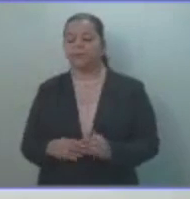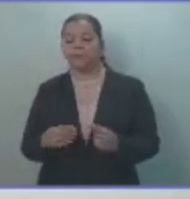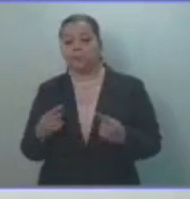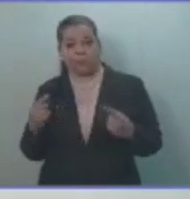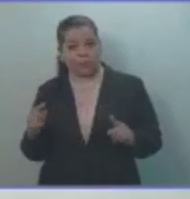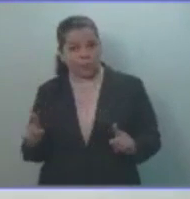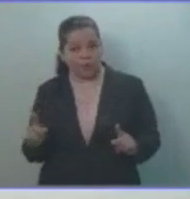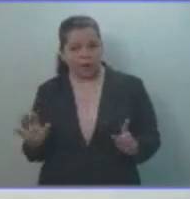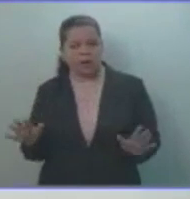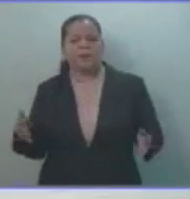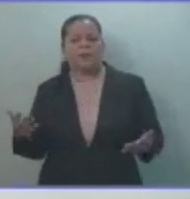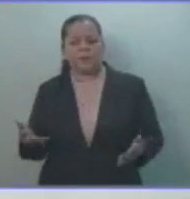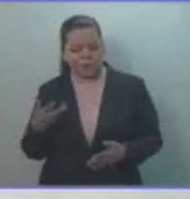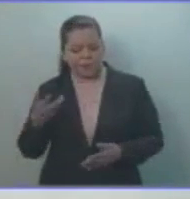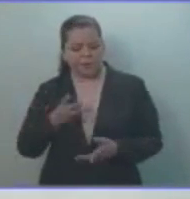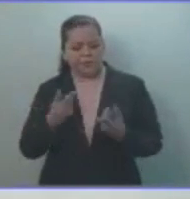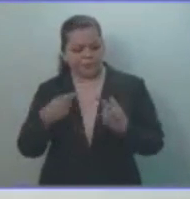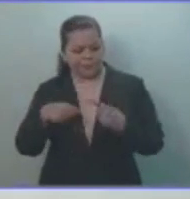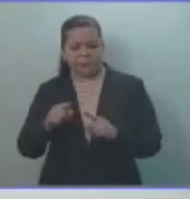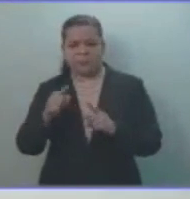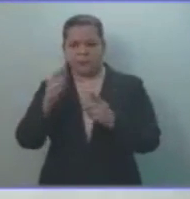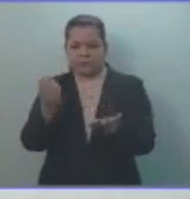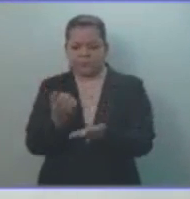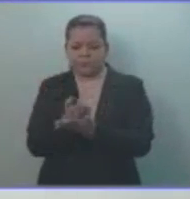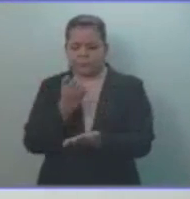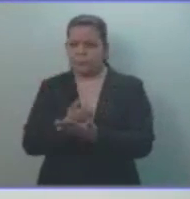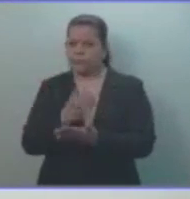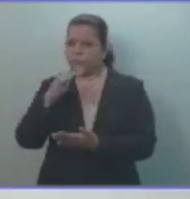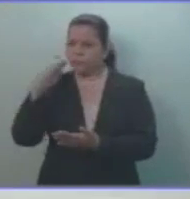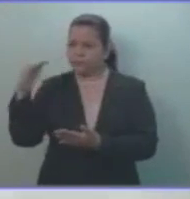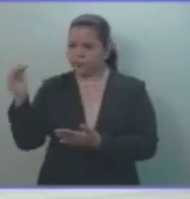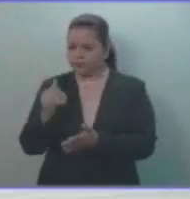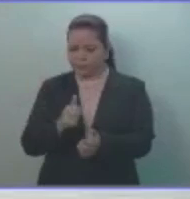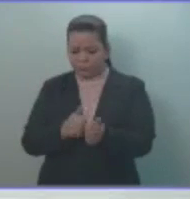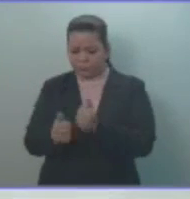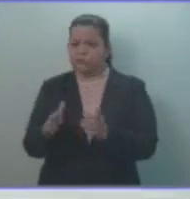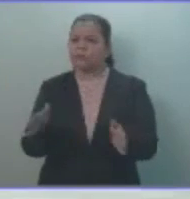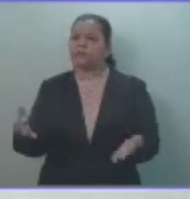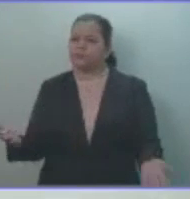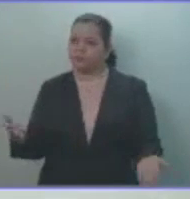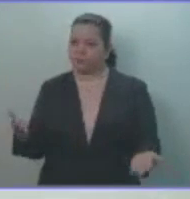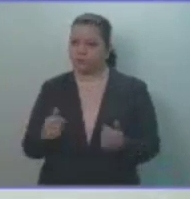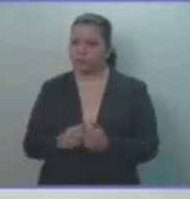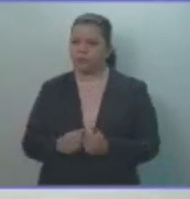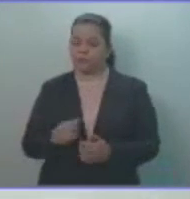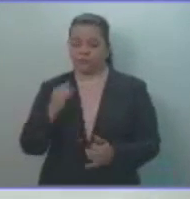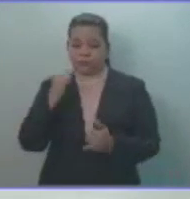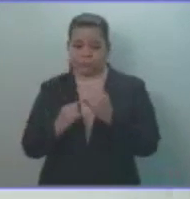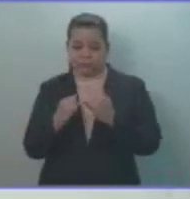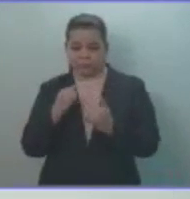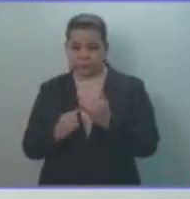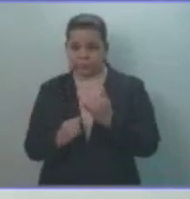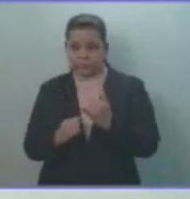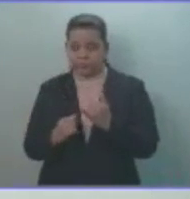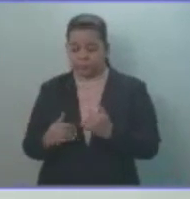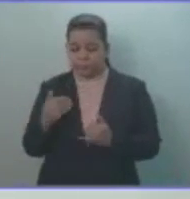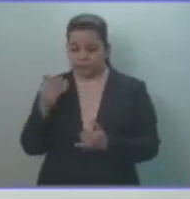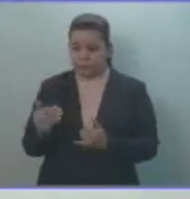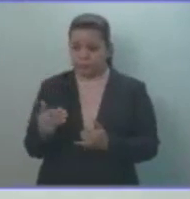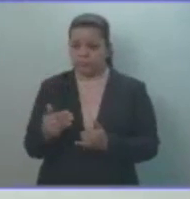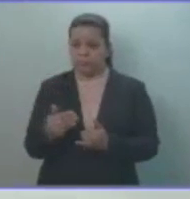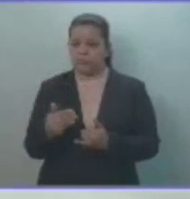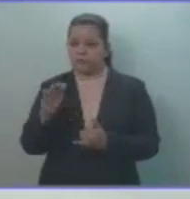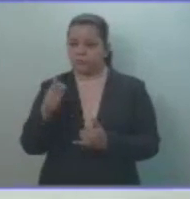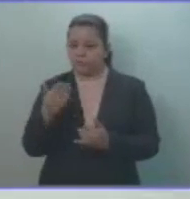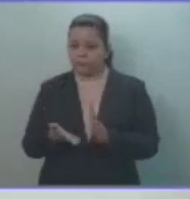¿por qué continuamos afirmando que la economía de El Salvador ha crecido? Porque en los últimos años ha crecido como